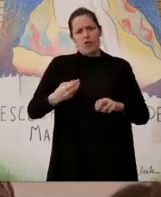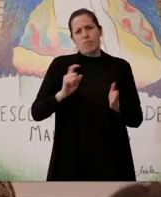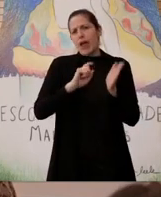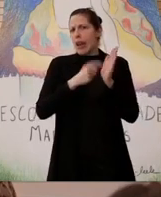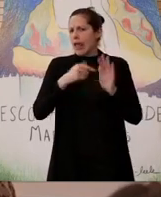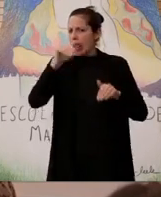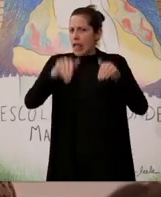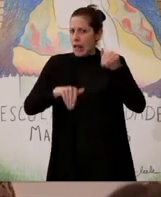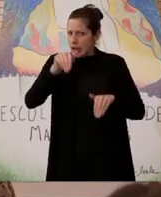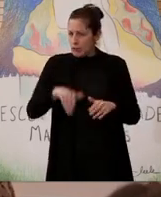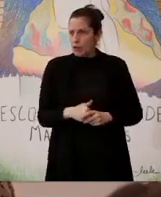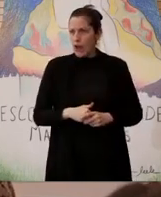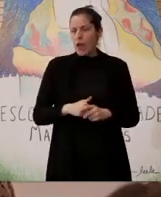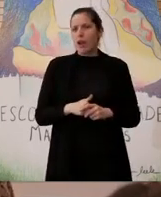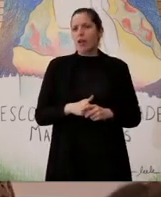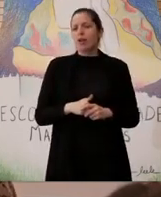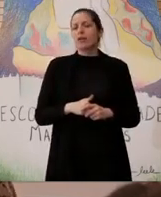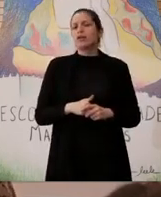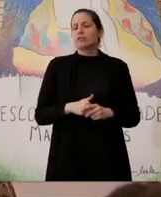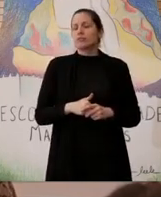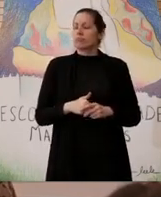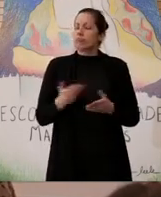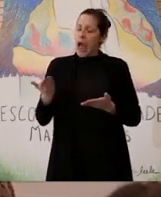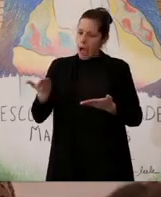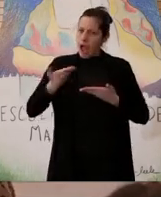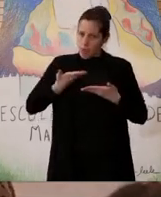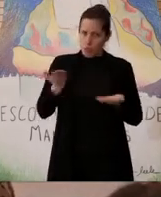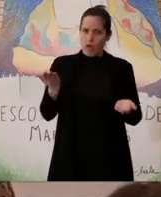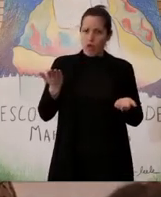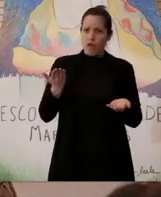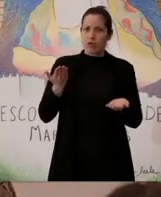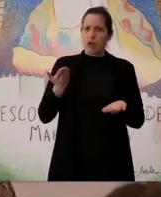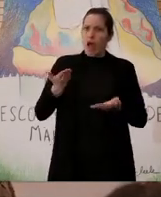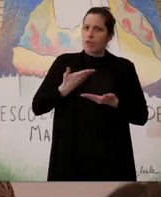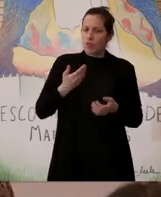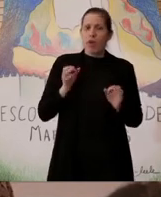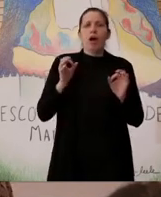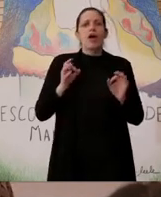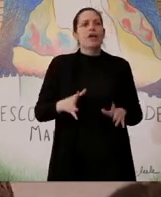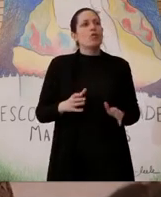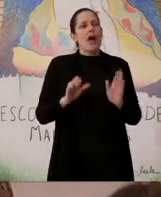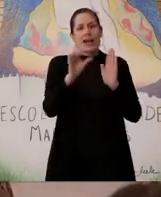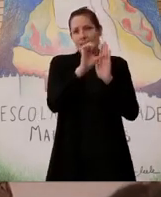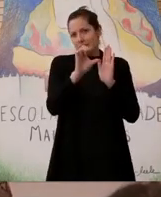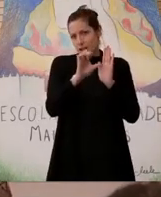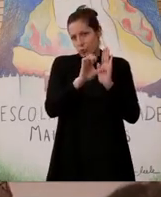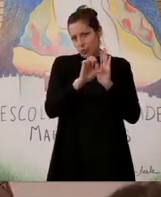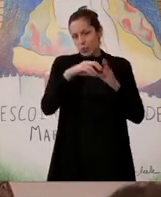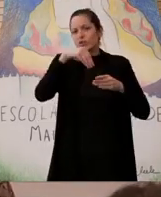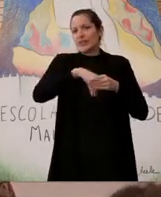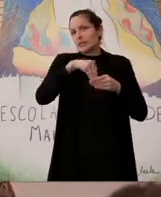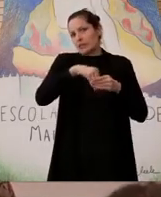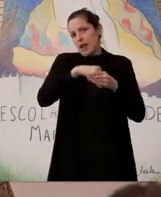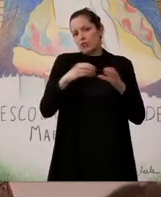entramos de cinco ayudó moito como ayudan también los estatutos internos de organizaciones políticas de izquierda cuando se